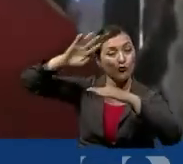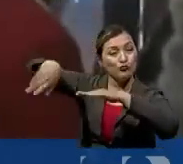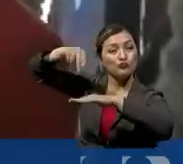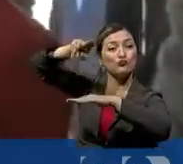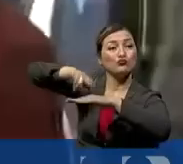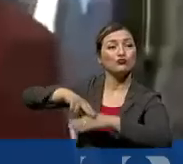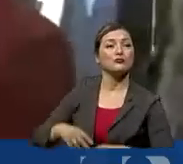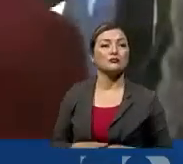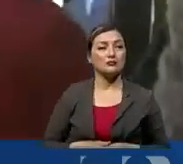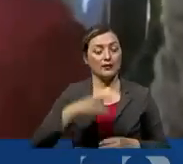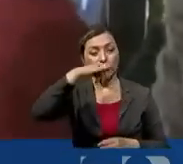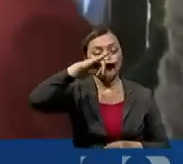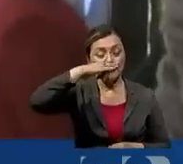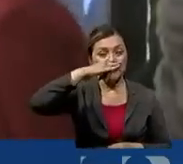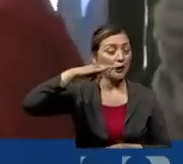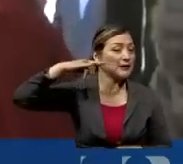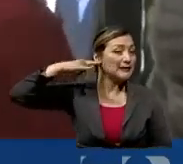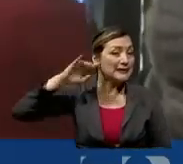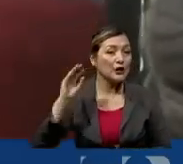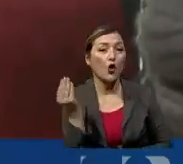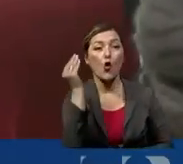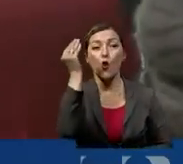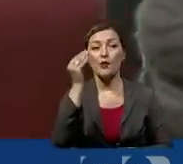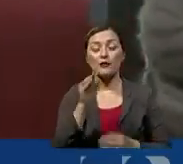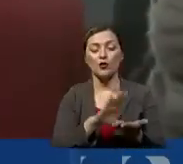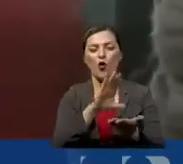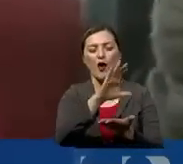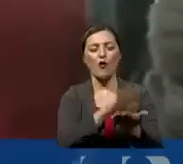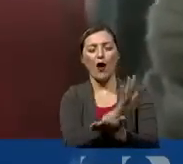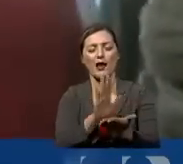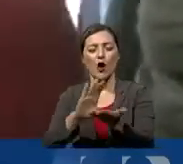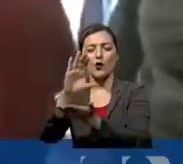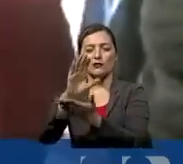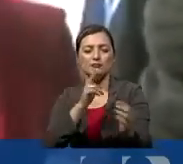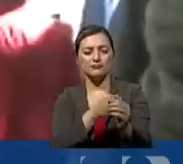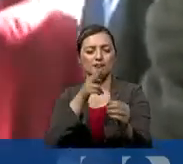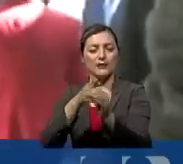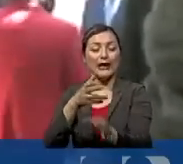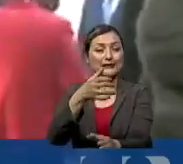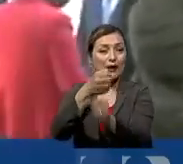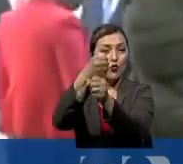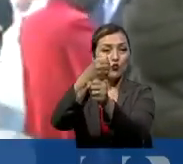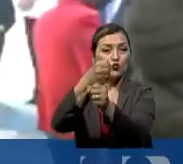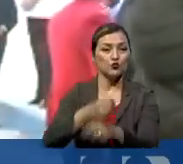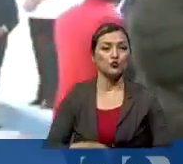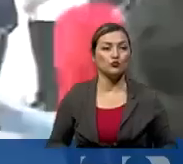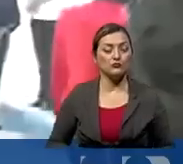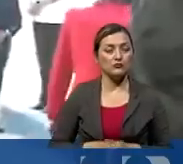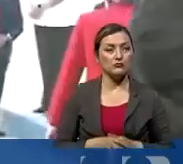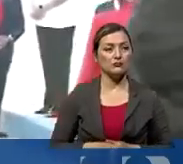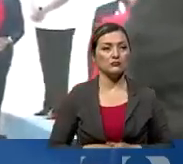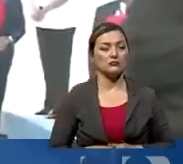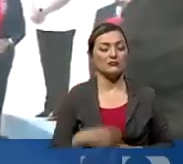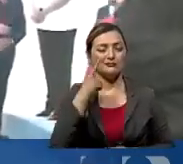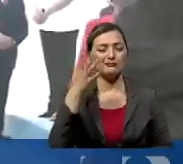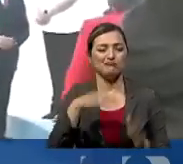Nacional, a efecto de que los niños puedan, niños, niñas y jóvenes puedan retornar de manera segura a las aulas. Recordemos que han pasado